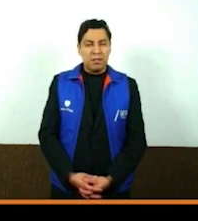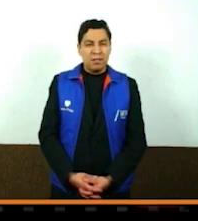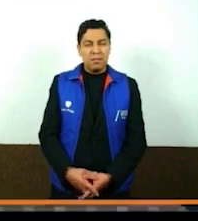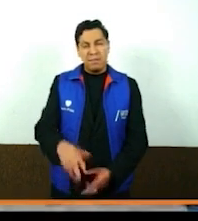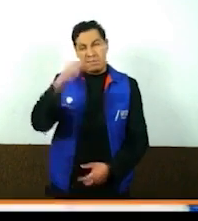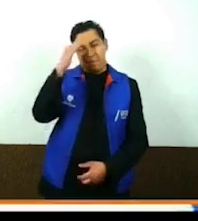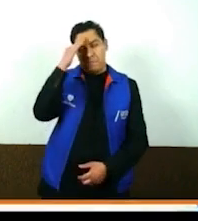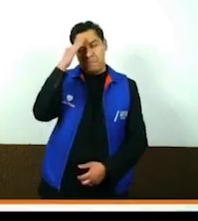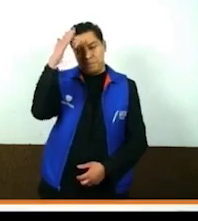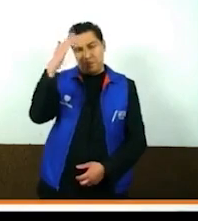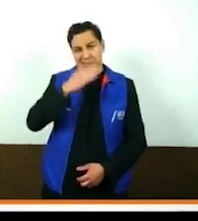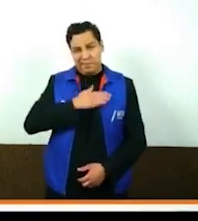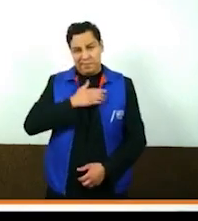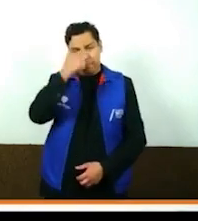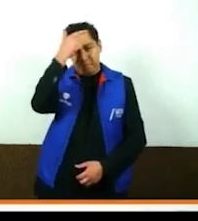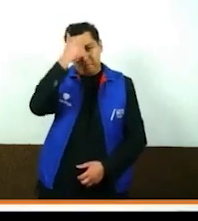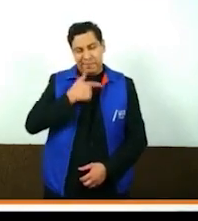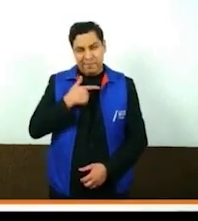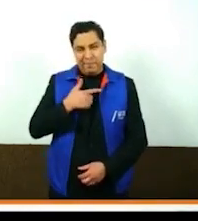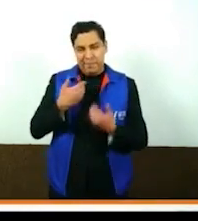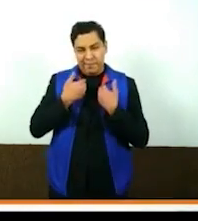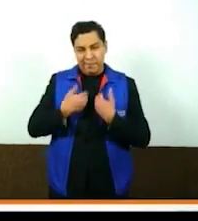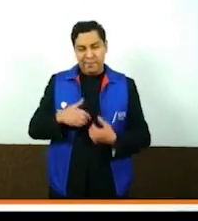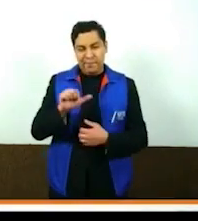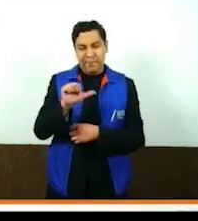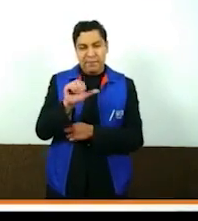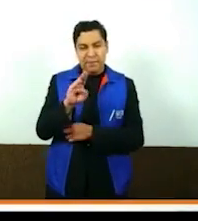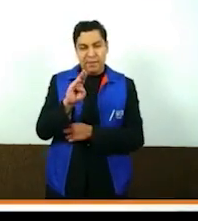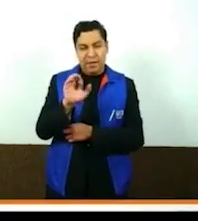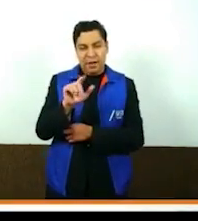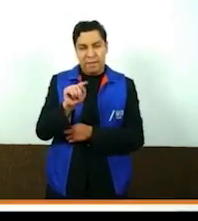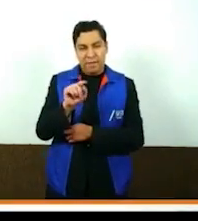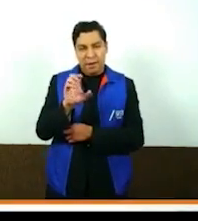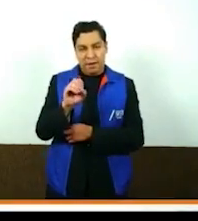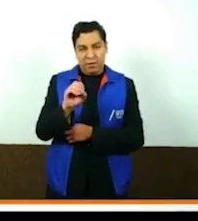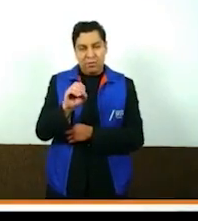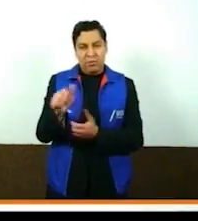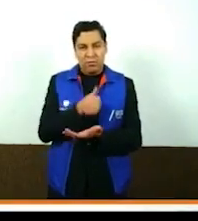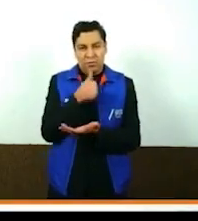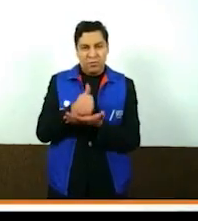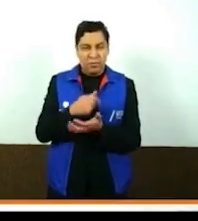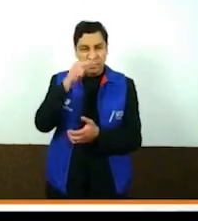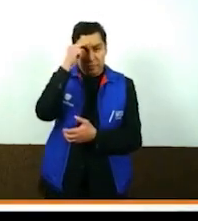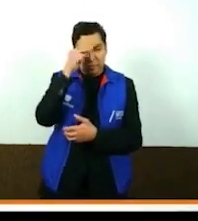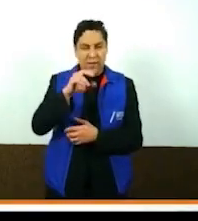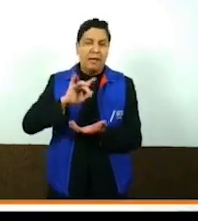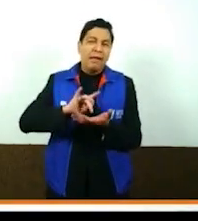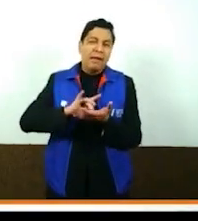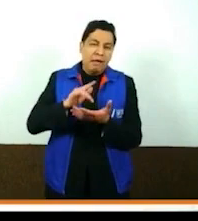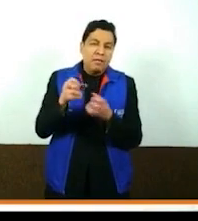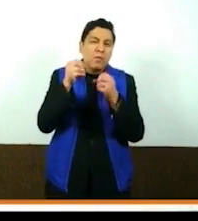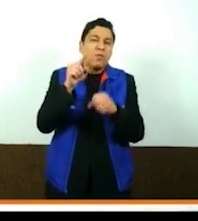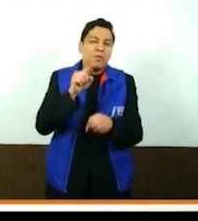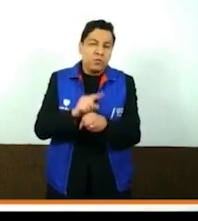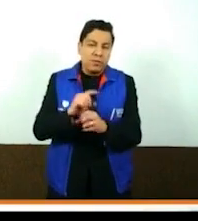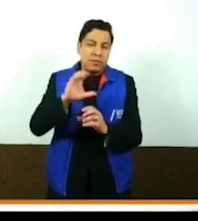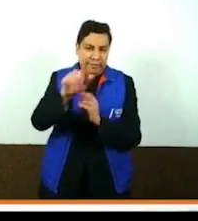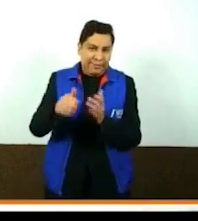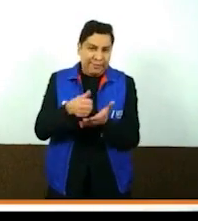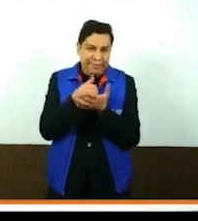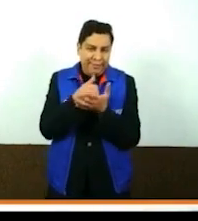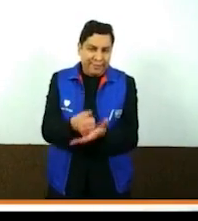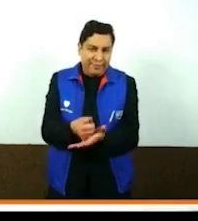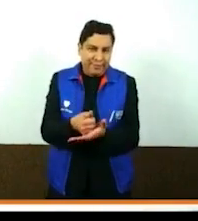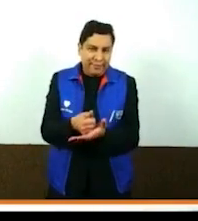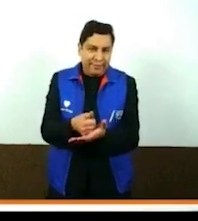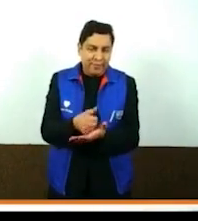Hola, buenas noches. Mi nombre es Alberto Cortés, de Ciudad de México. Gracias por esta oportunidad, CEMEFI. Y pues, como dice la frase,